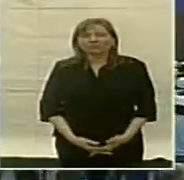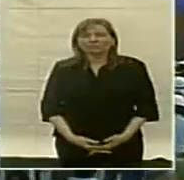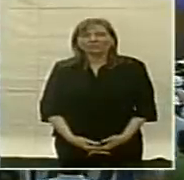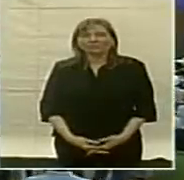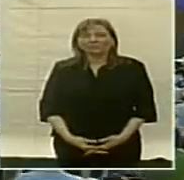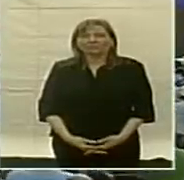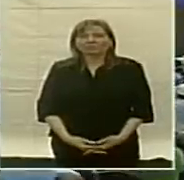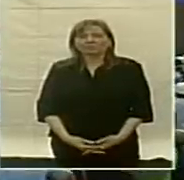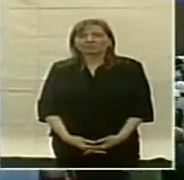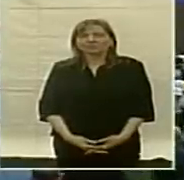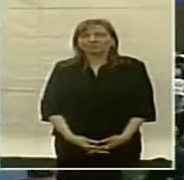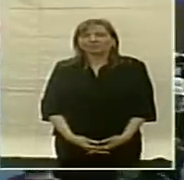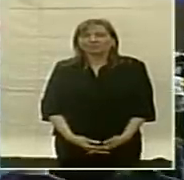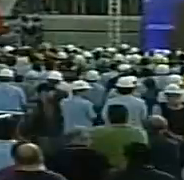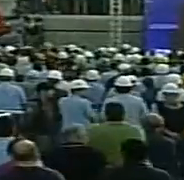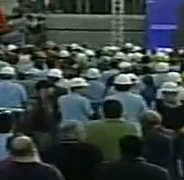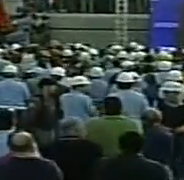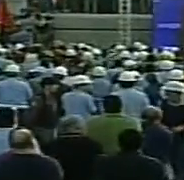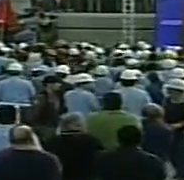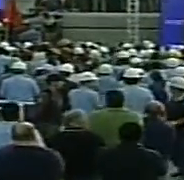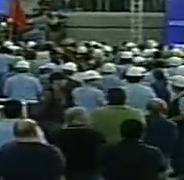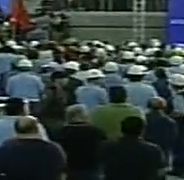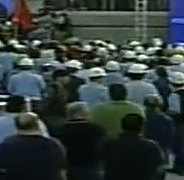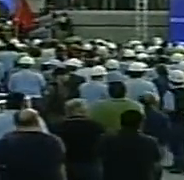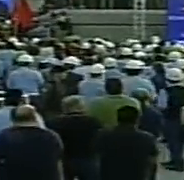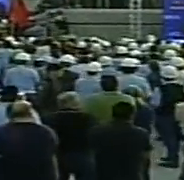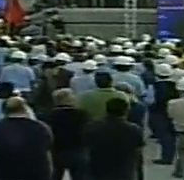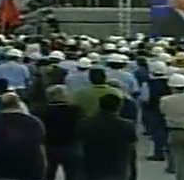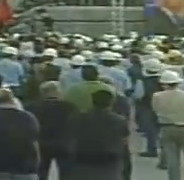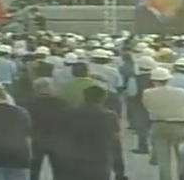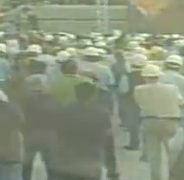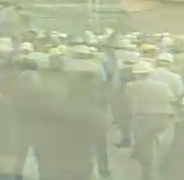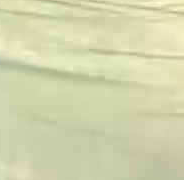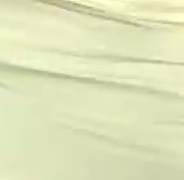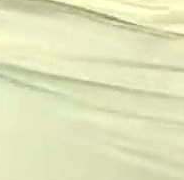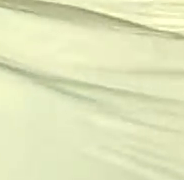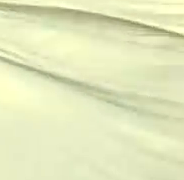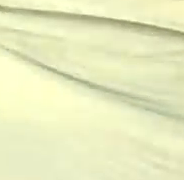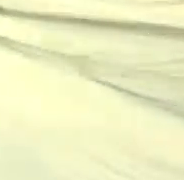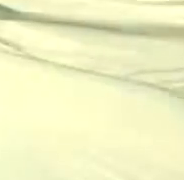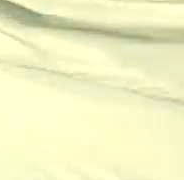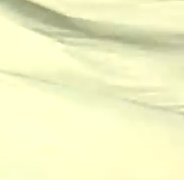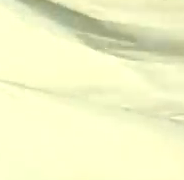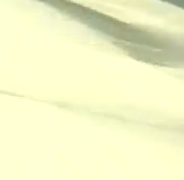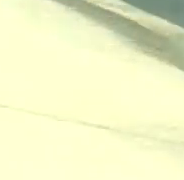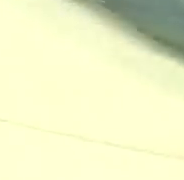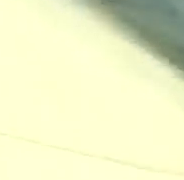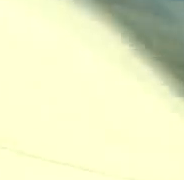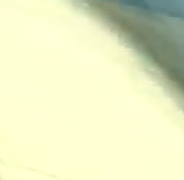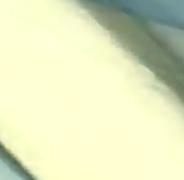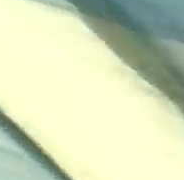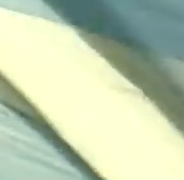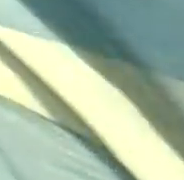Conforme al establecido por el artículo 75 de la Ley 26.522 de Servicios de Comunicación Audiovisual, transmitieron hasta aquí